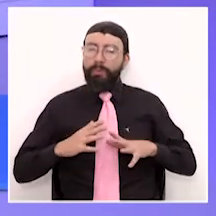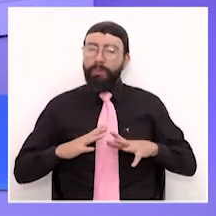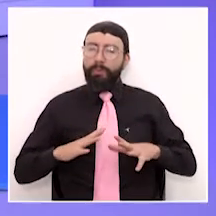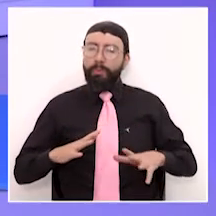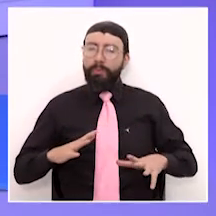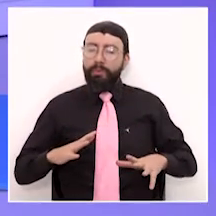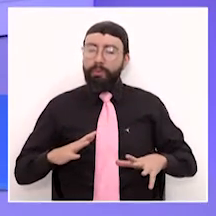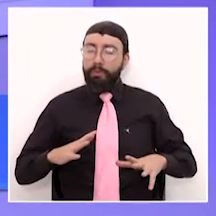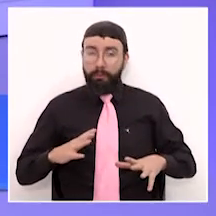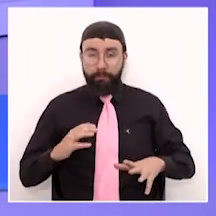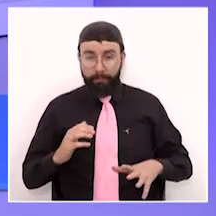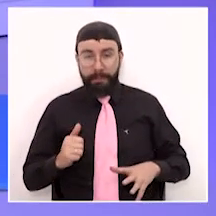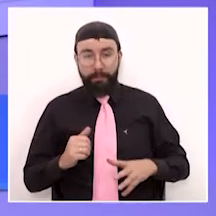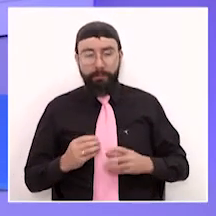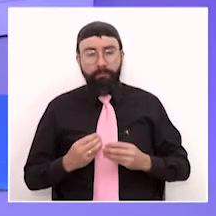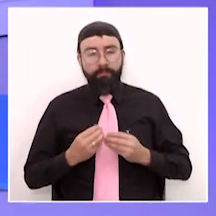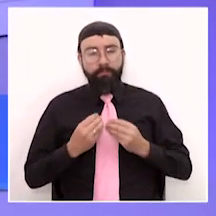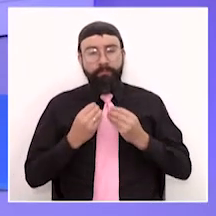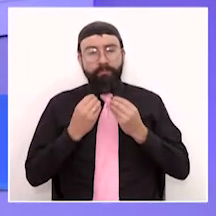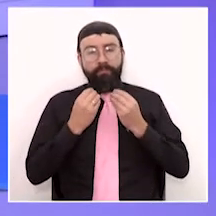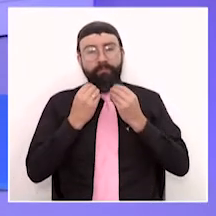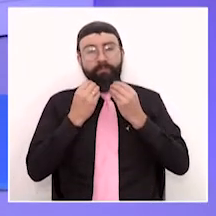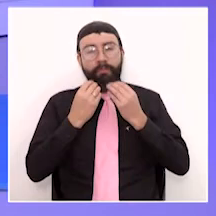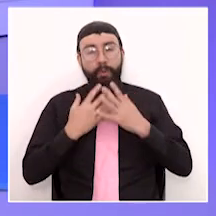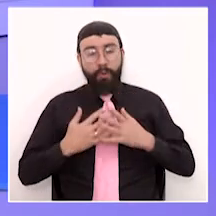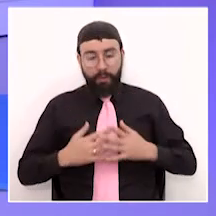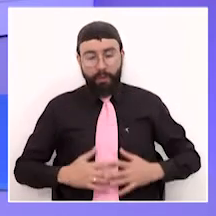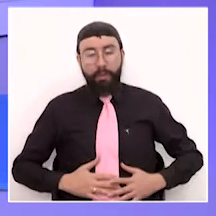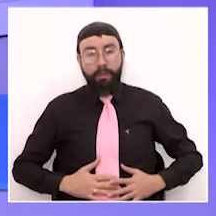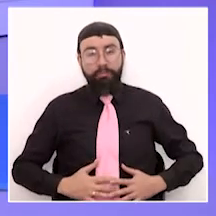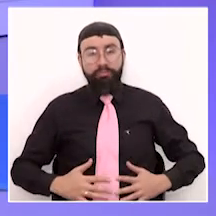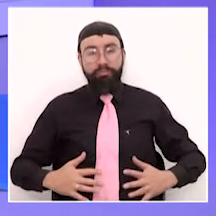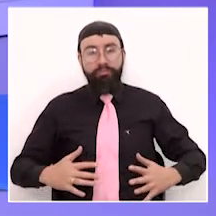y el movimiento respiratorio va a ser en el abdomen.